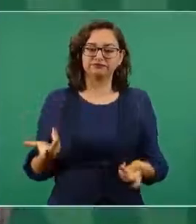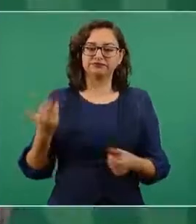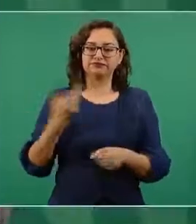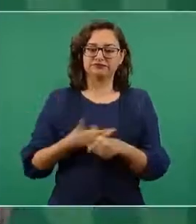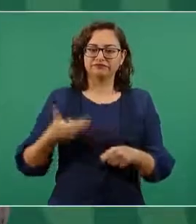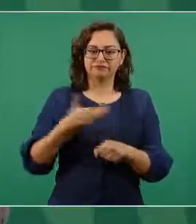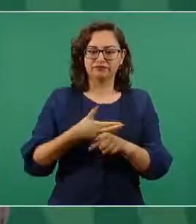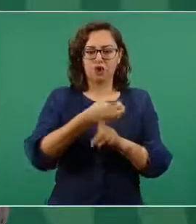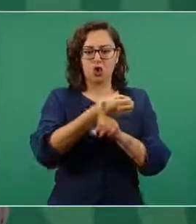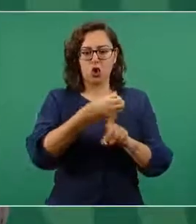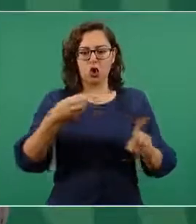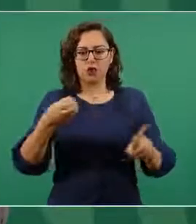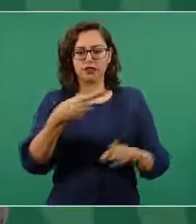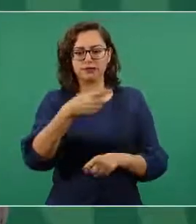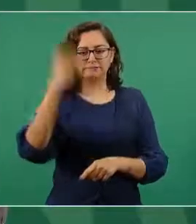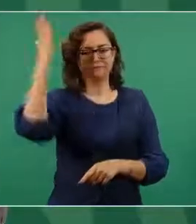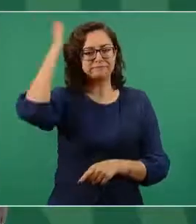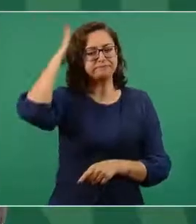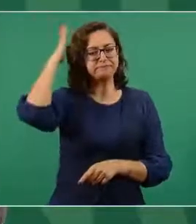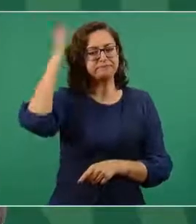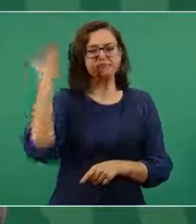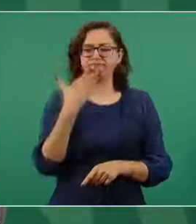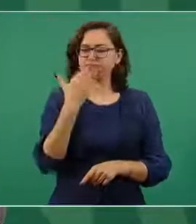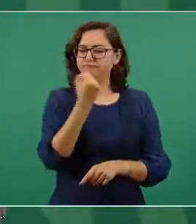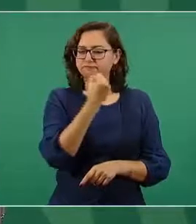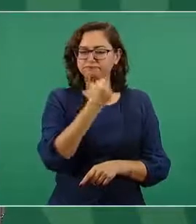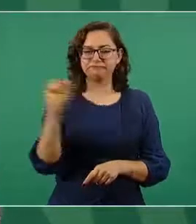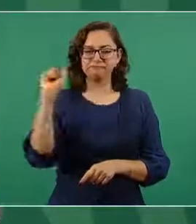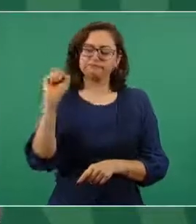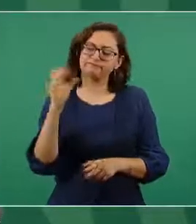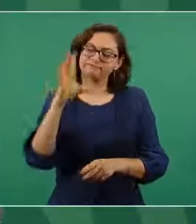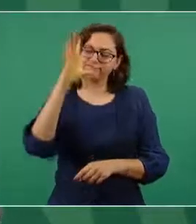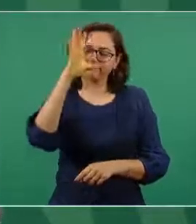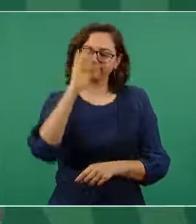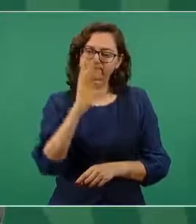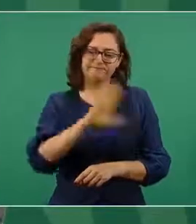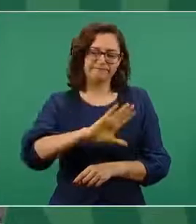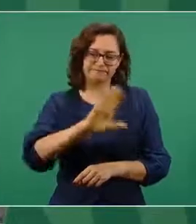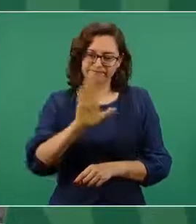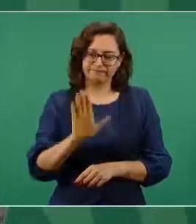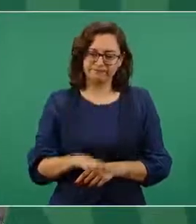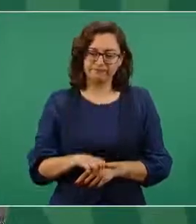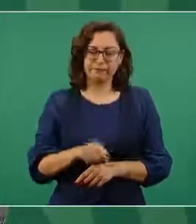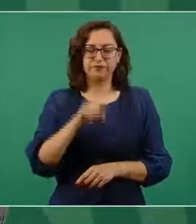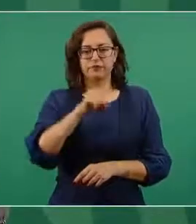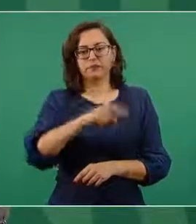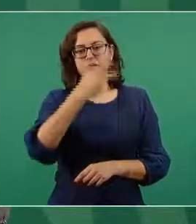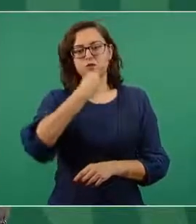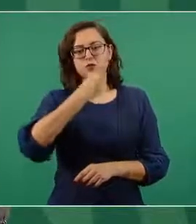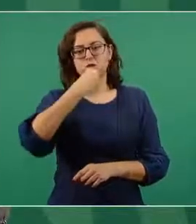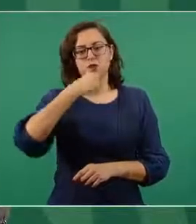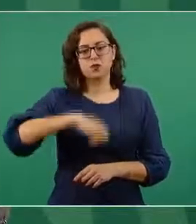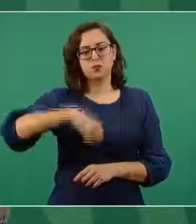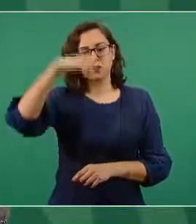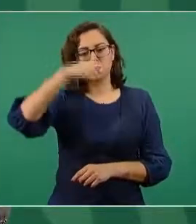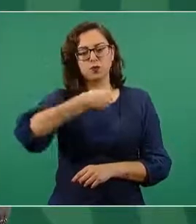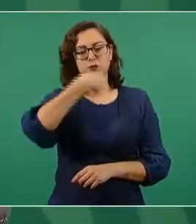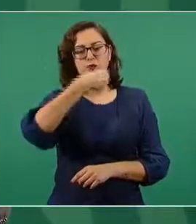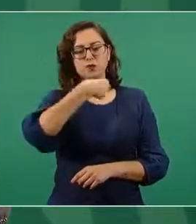organizados. Había un dirigente extraordinario, ya falleció hace mucho, un adulto mayor,